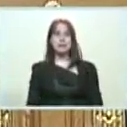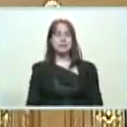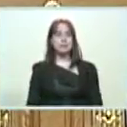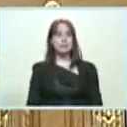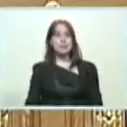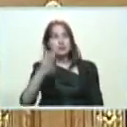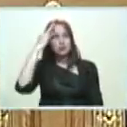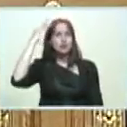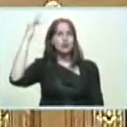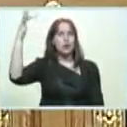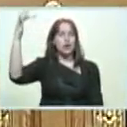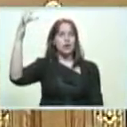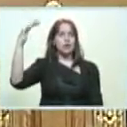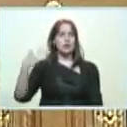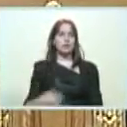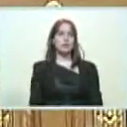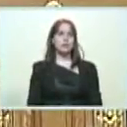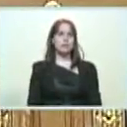sus sueños.